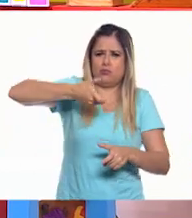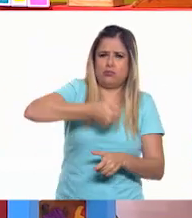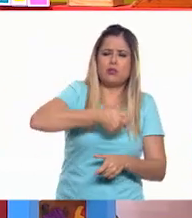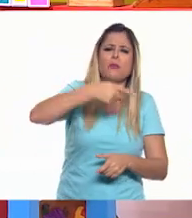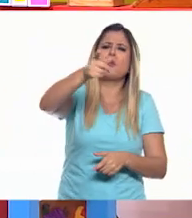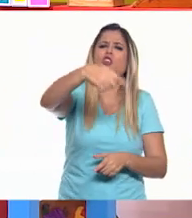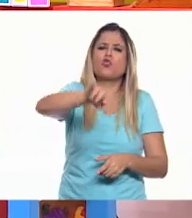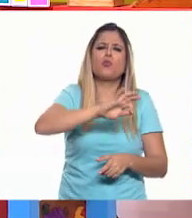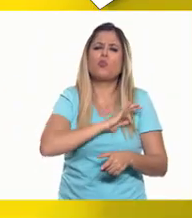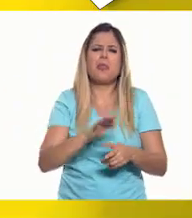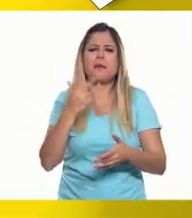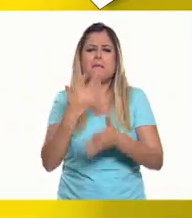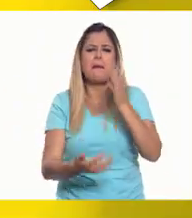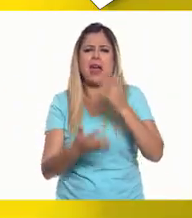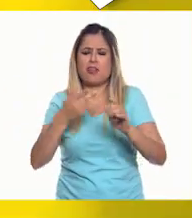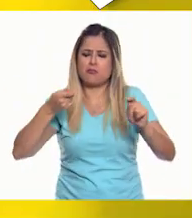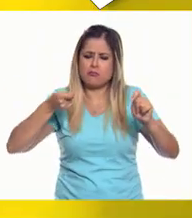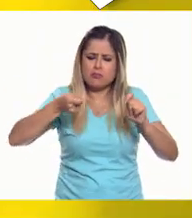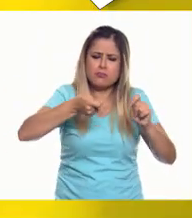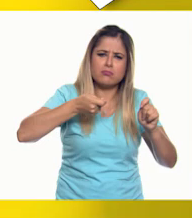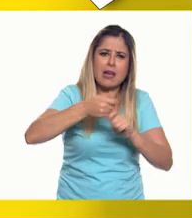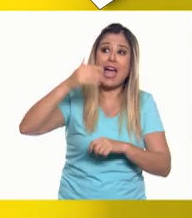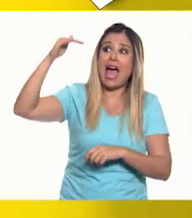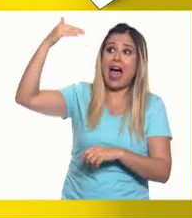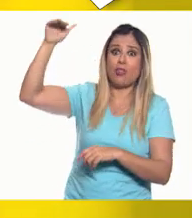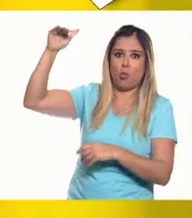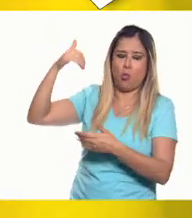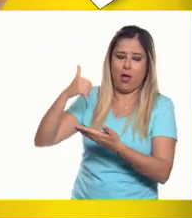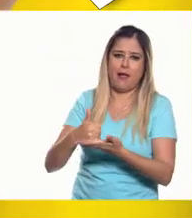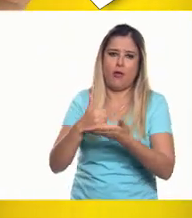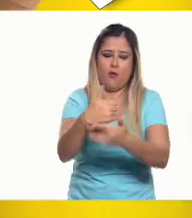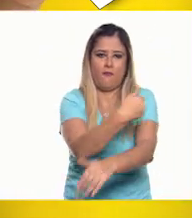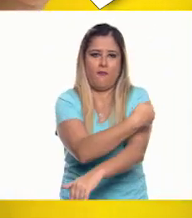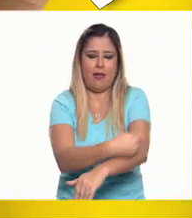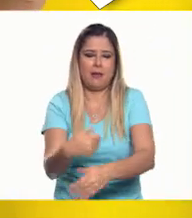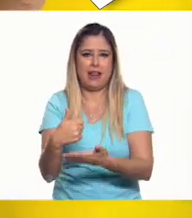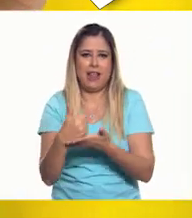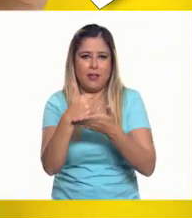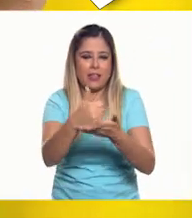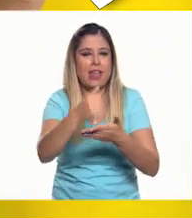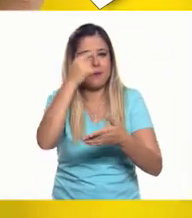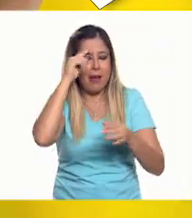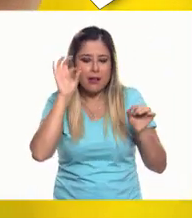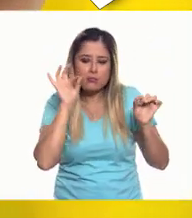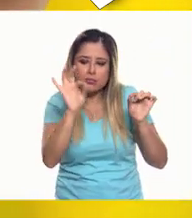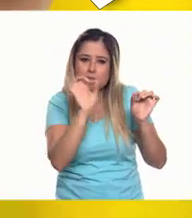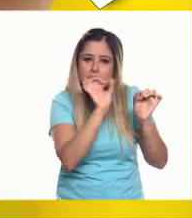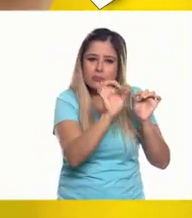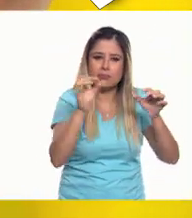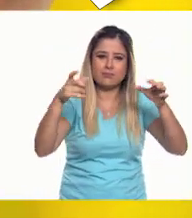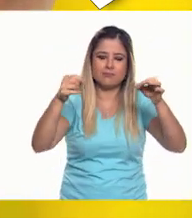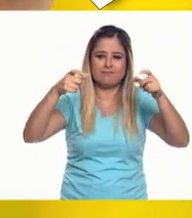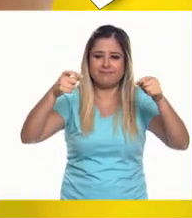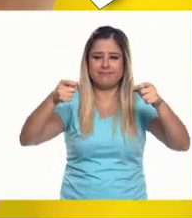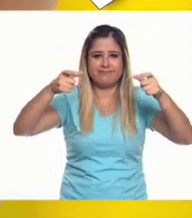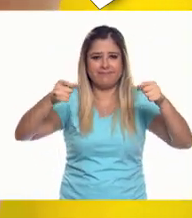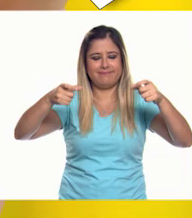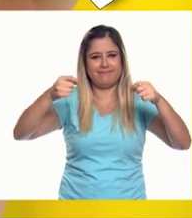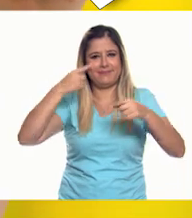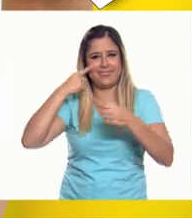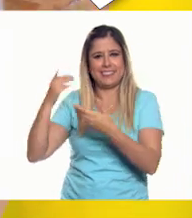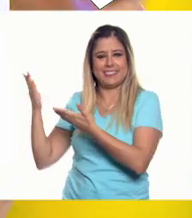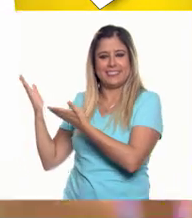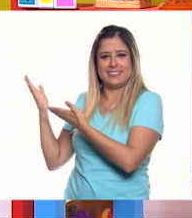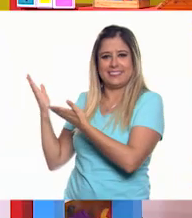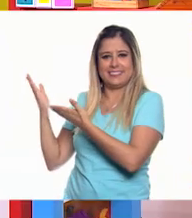pueden hacer de forma manual con la ayuda de algún familiar o un adulto que nos pueda perforar las hojas de esta manera. Para